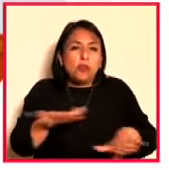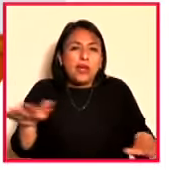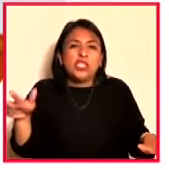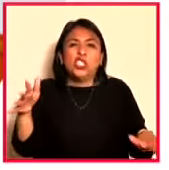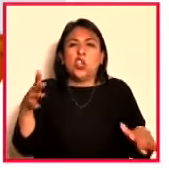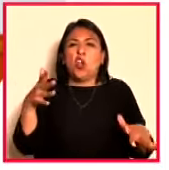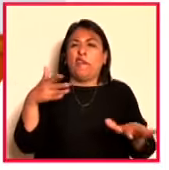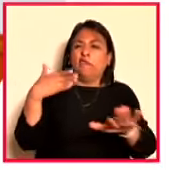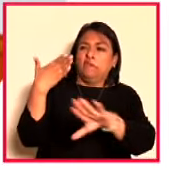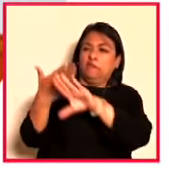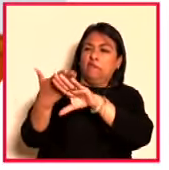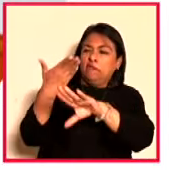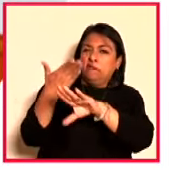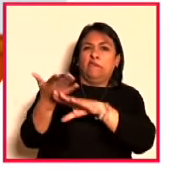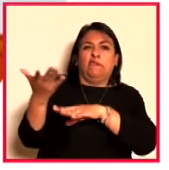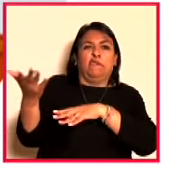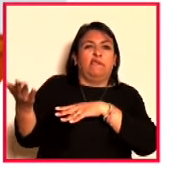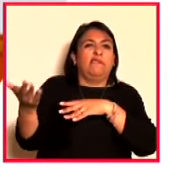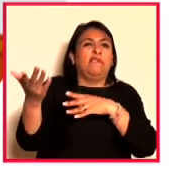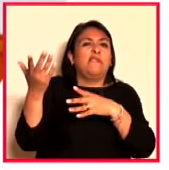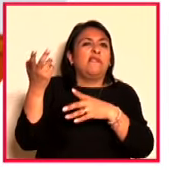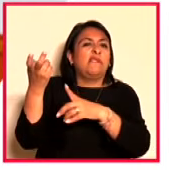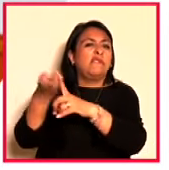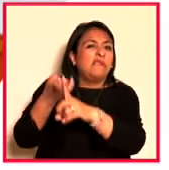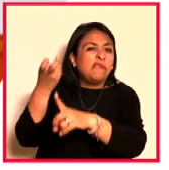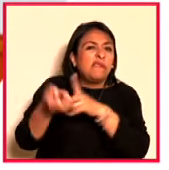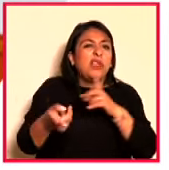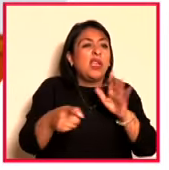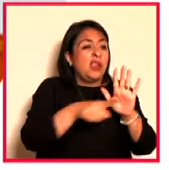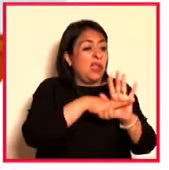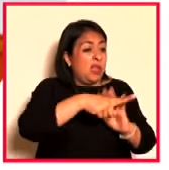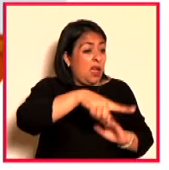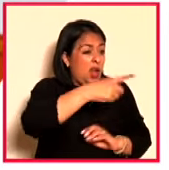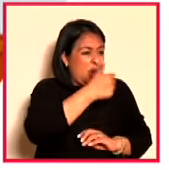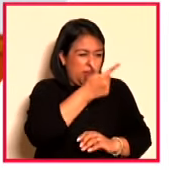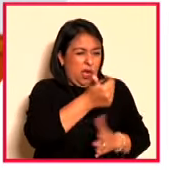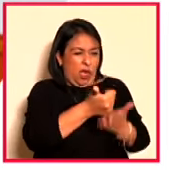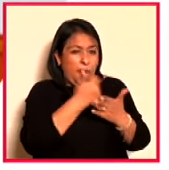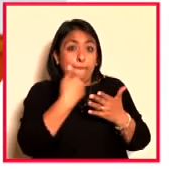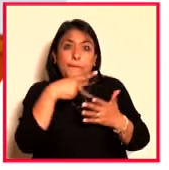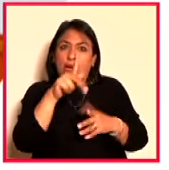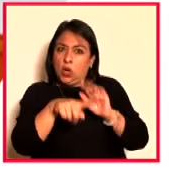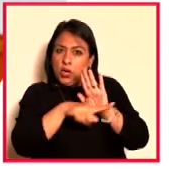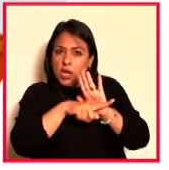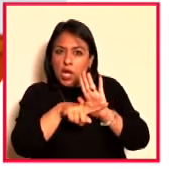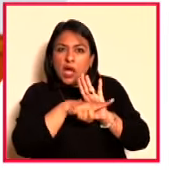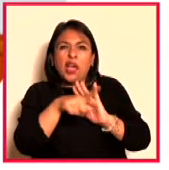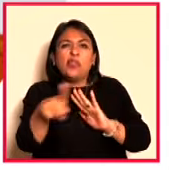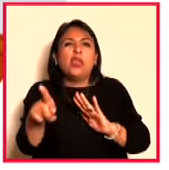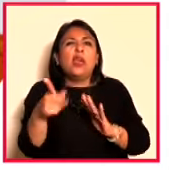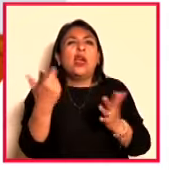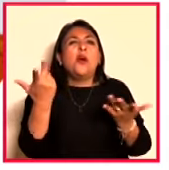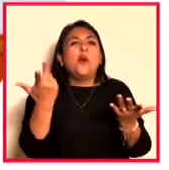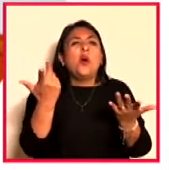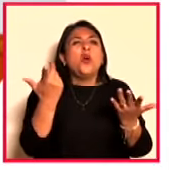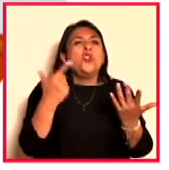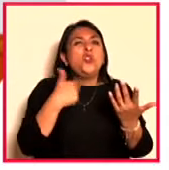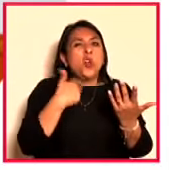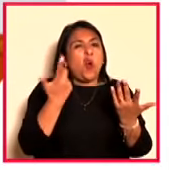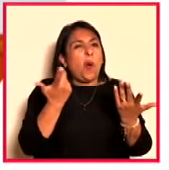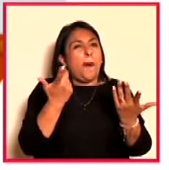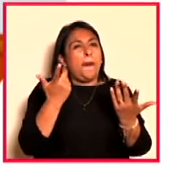otro, utilizar negativamente a los estudiantes, ser corrompidos y corromper por medio